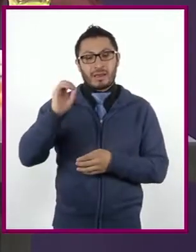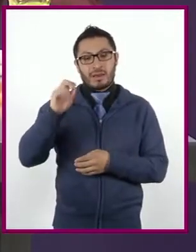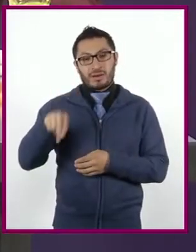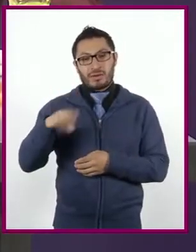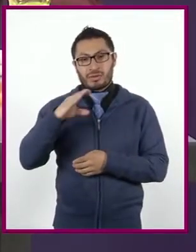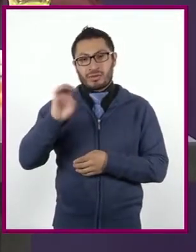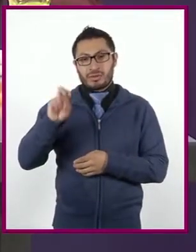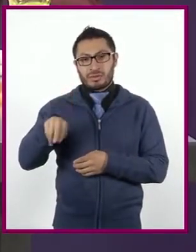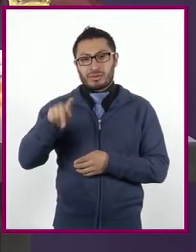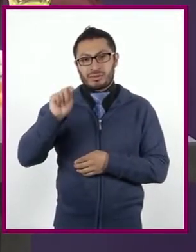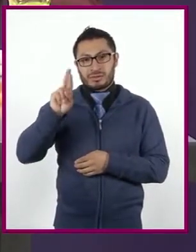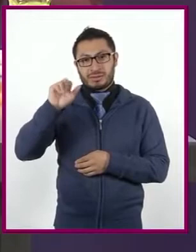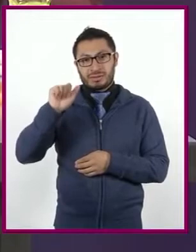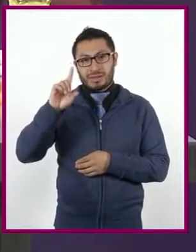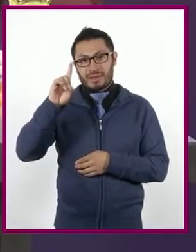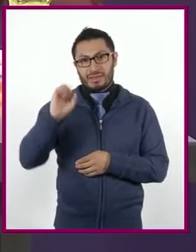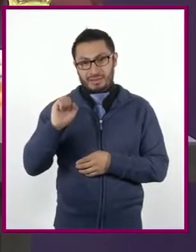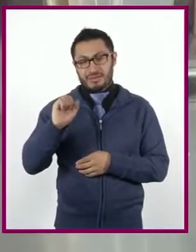concentrada.